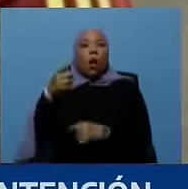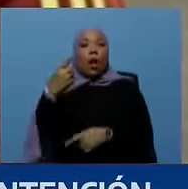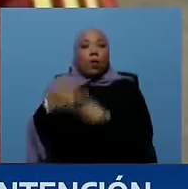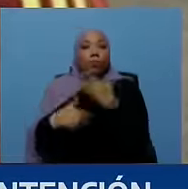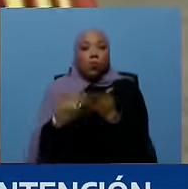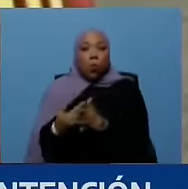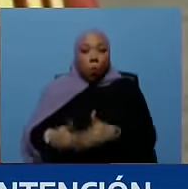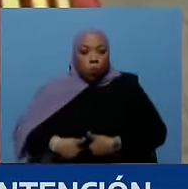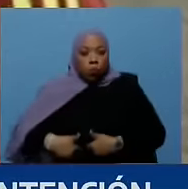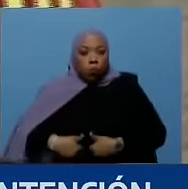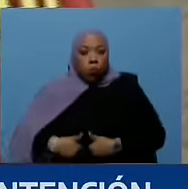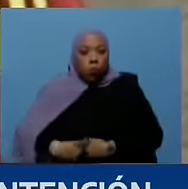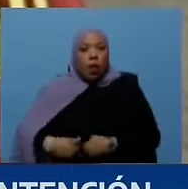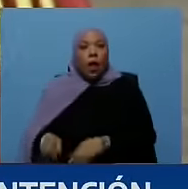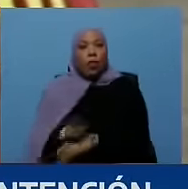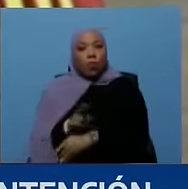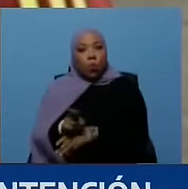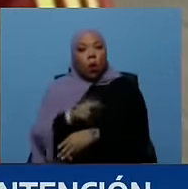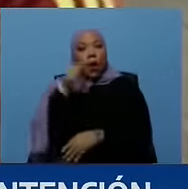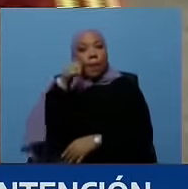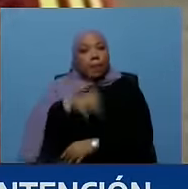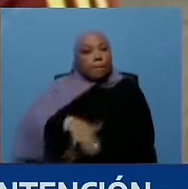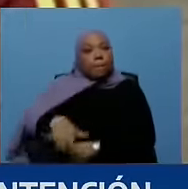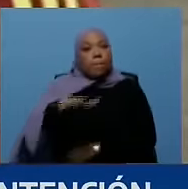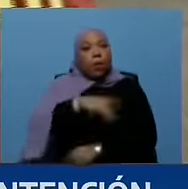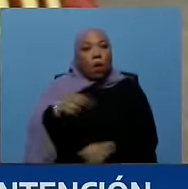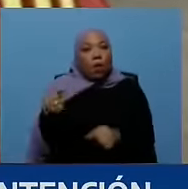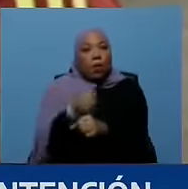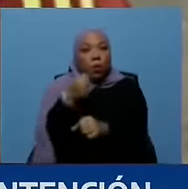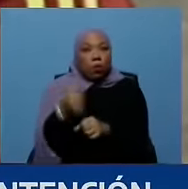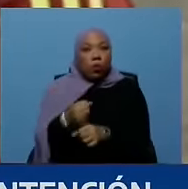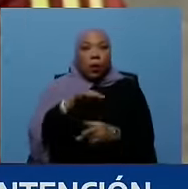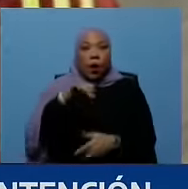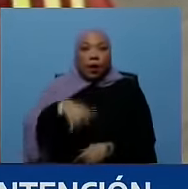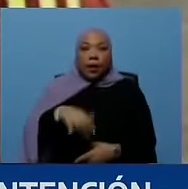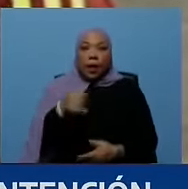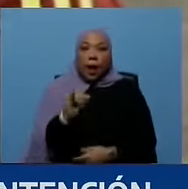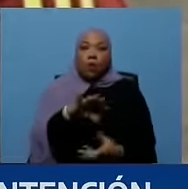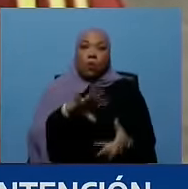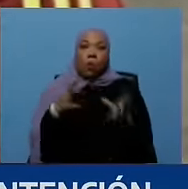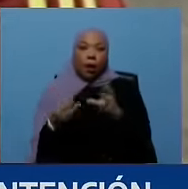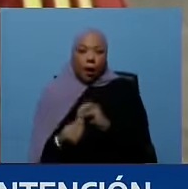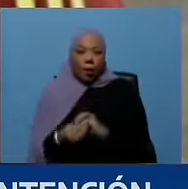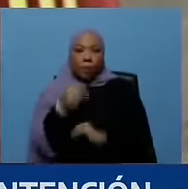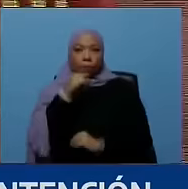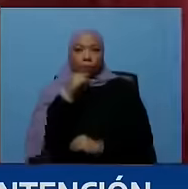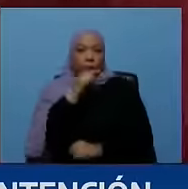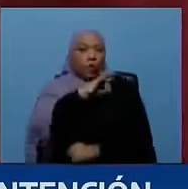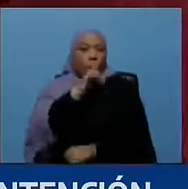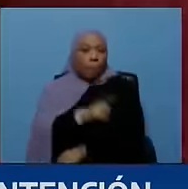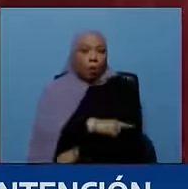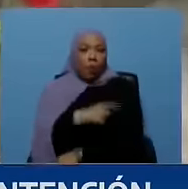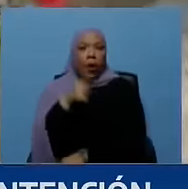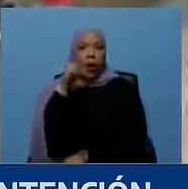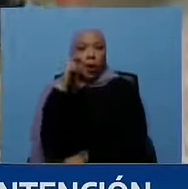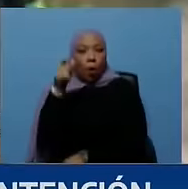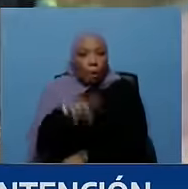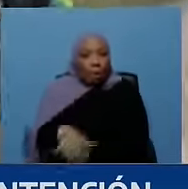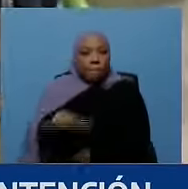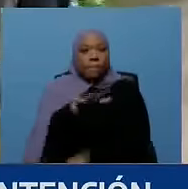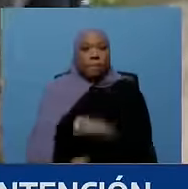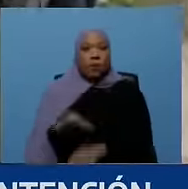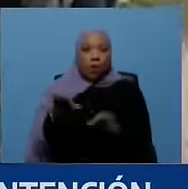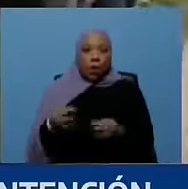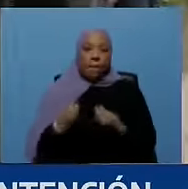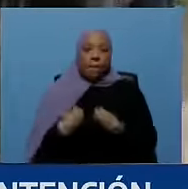es la eficiencia y la eficacia con la que trabaja el pueblo. Presidente, aquí hay una transformación, aquí apoyó, el Poder Popular trabajó, pero también todas las fuerzas